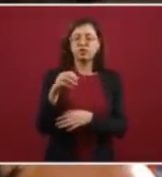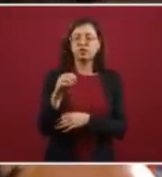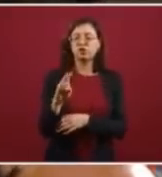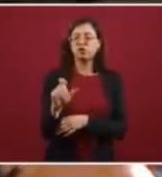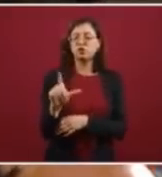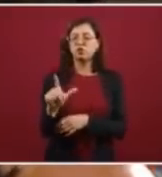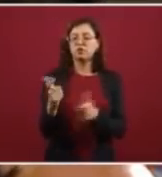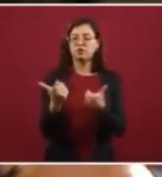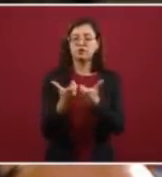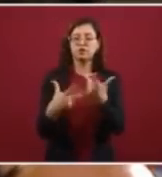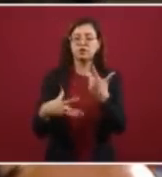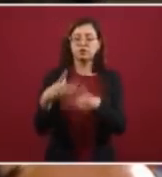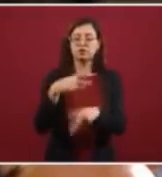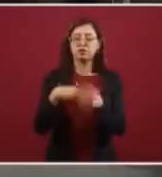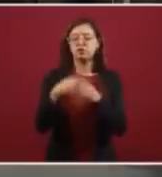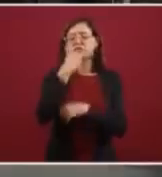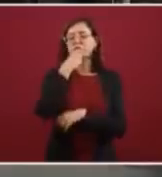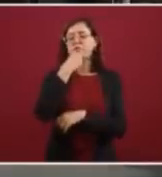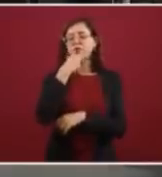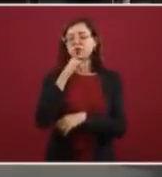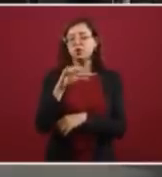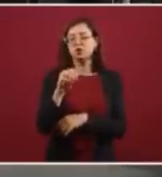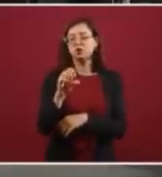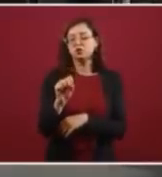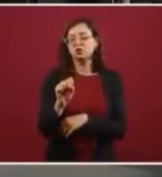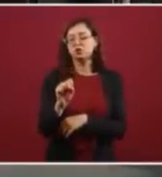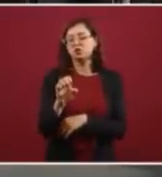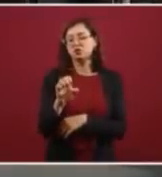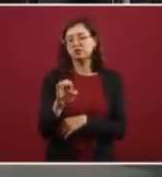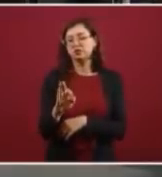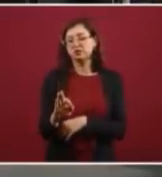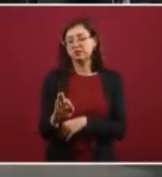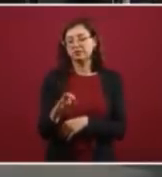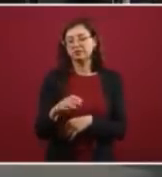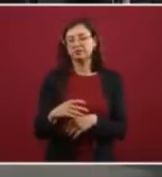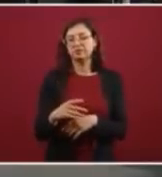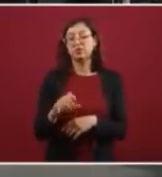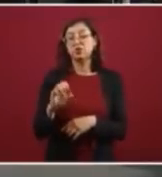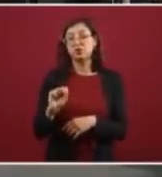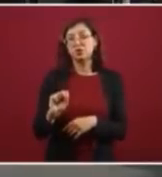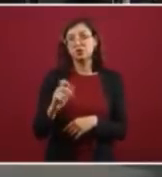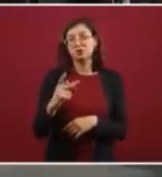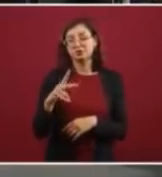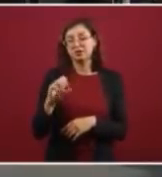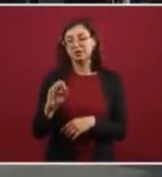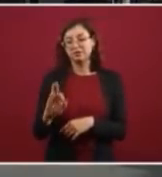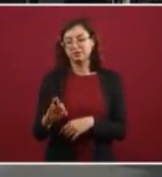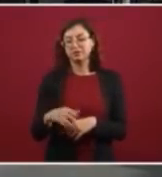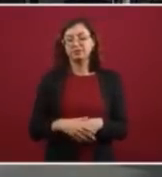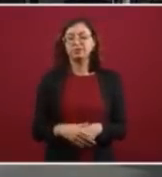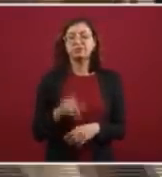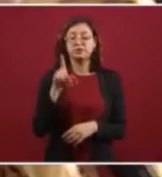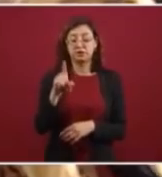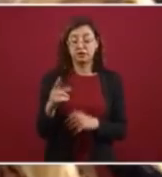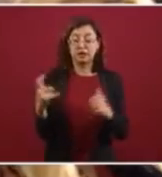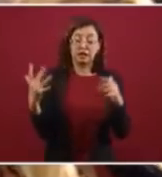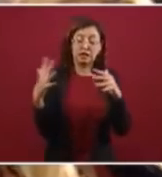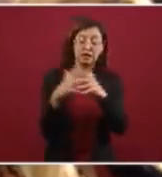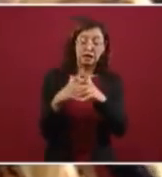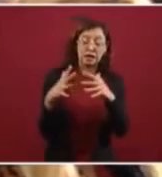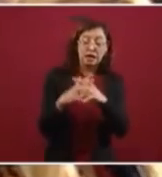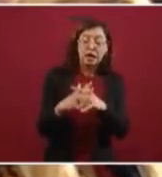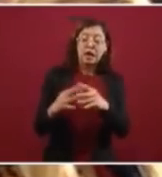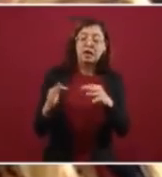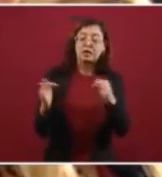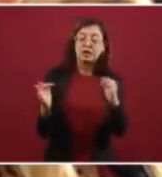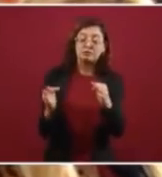E. Stiglitz. Es más o menos. Al final de la Guerra Fría, el politólogo Francis Fukuyama